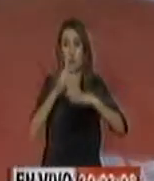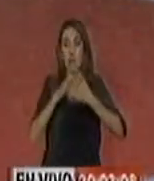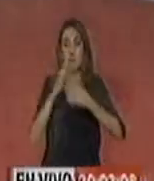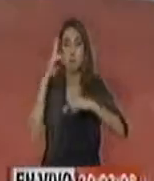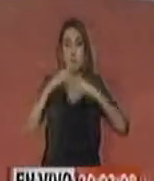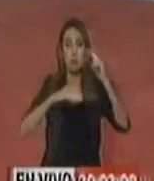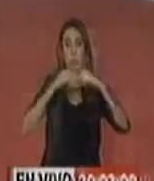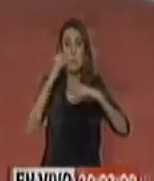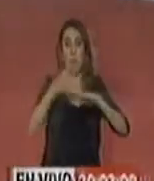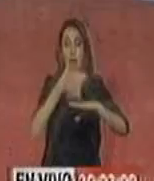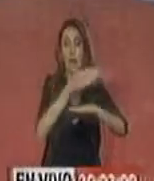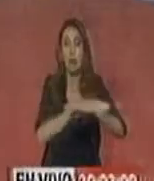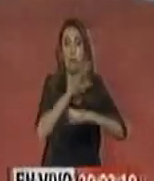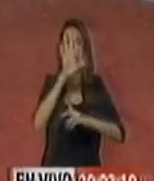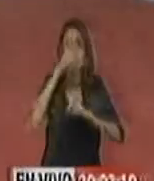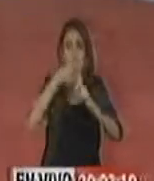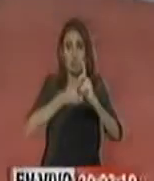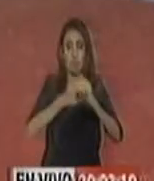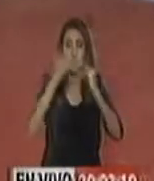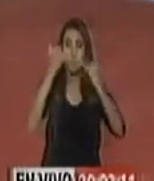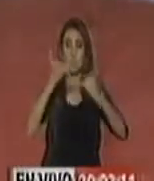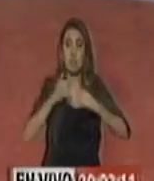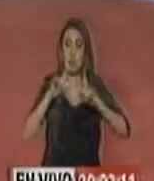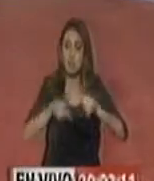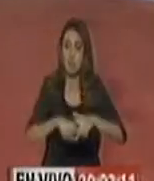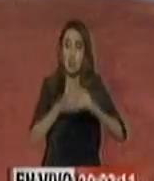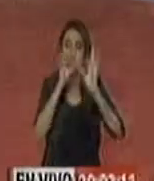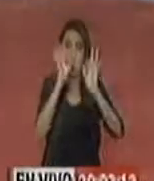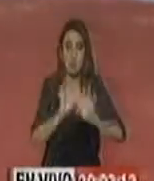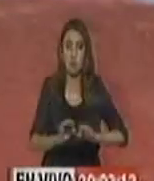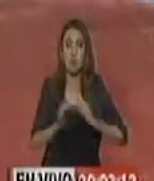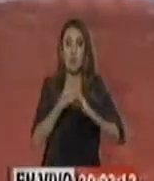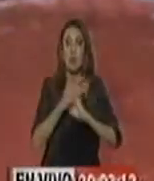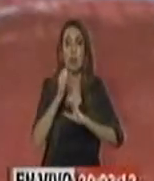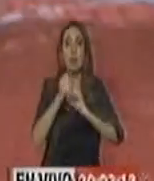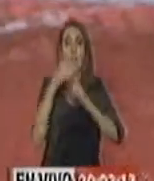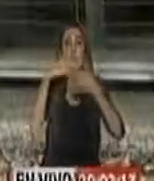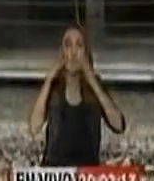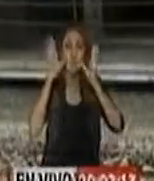estuvo paralizada por 5 meses y se espera que esté lista hasta fines de año.